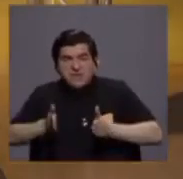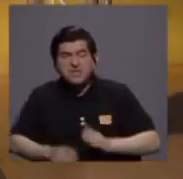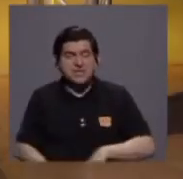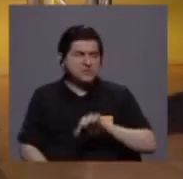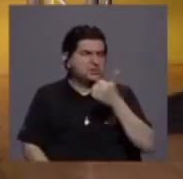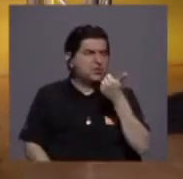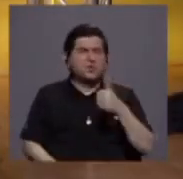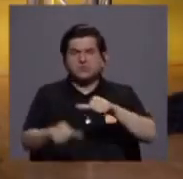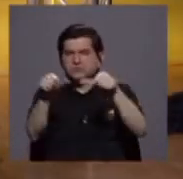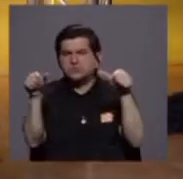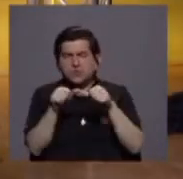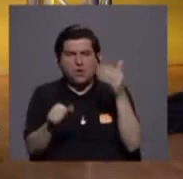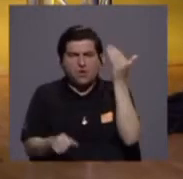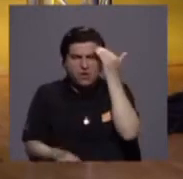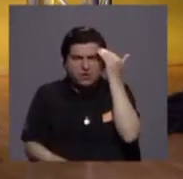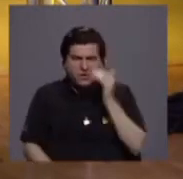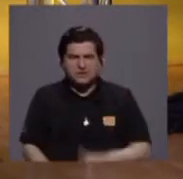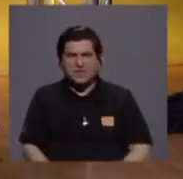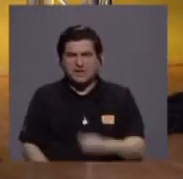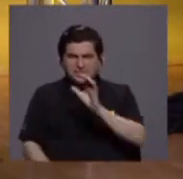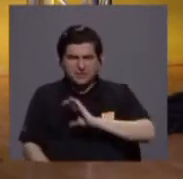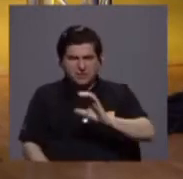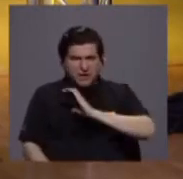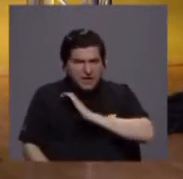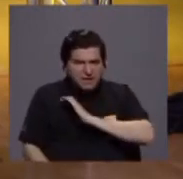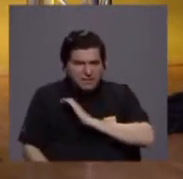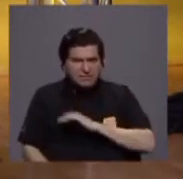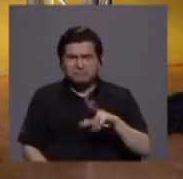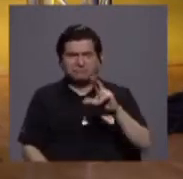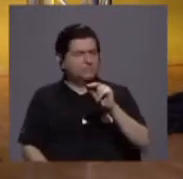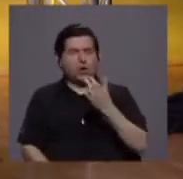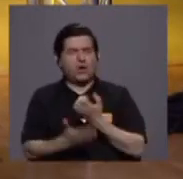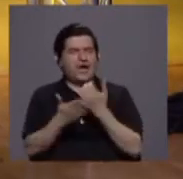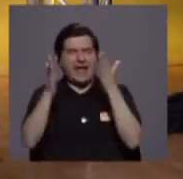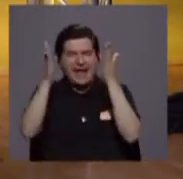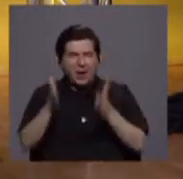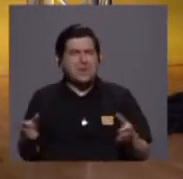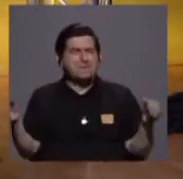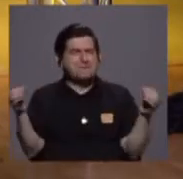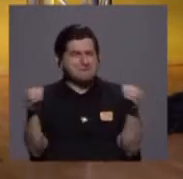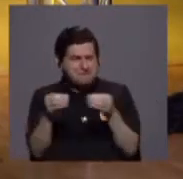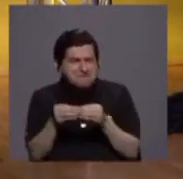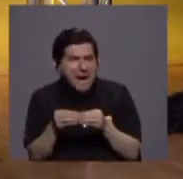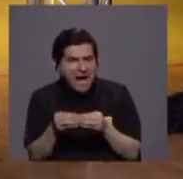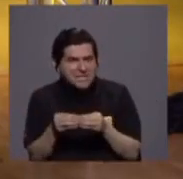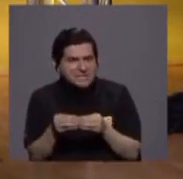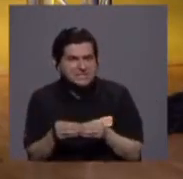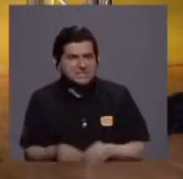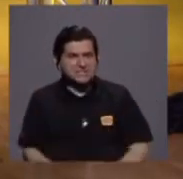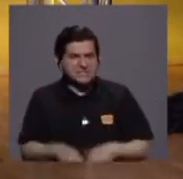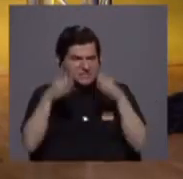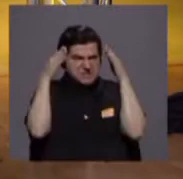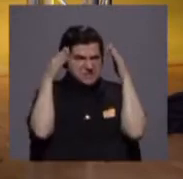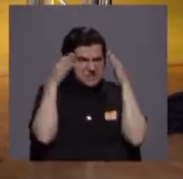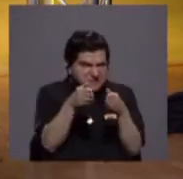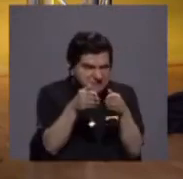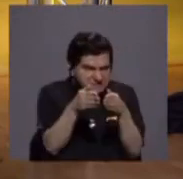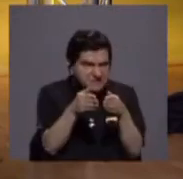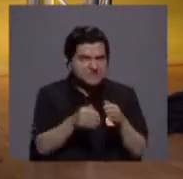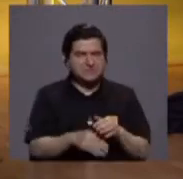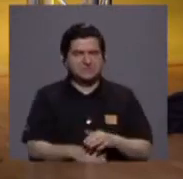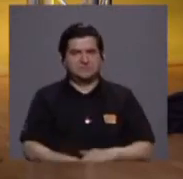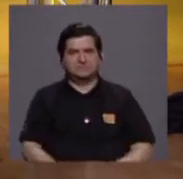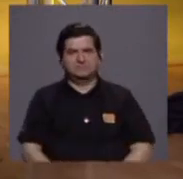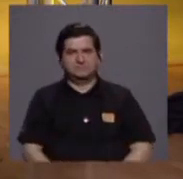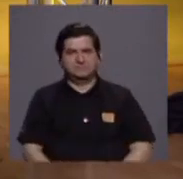otras disciplinas que tienen factores inerciales. No, creo que el economista es mucho más concentrado en ese sentido,